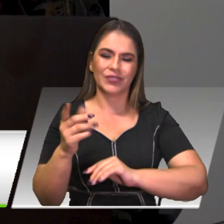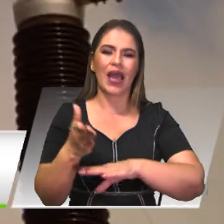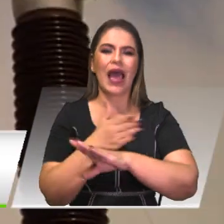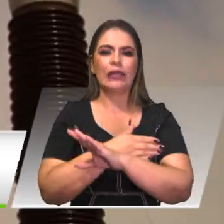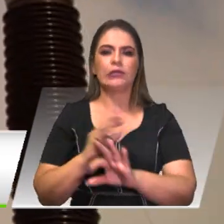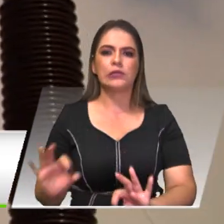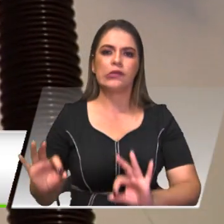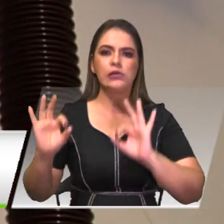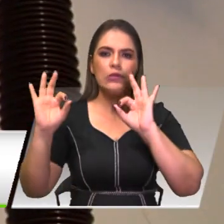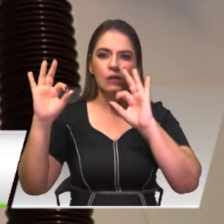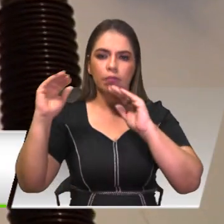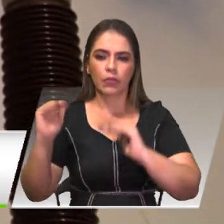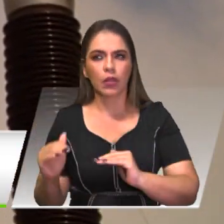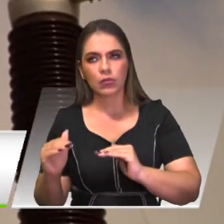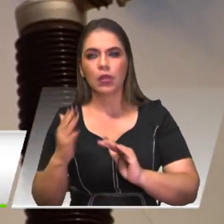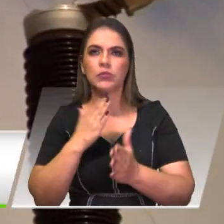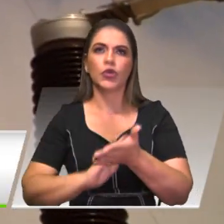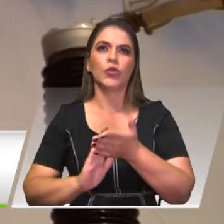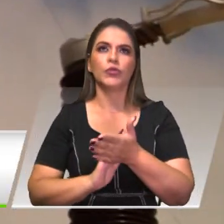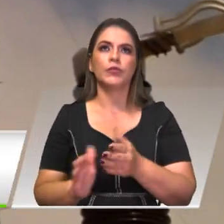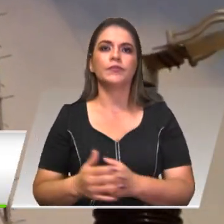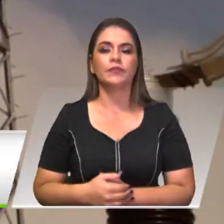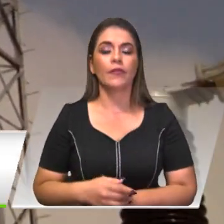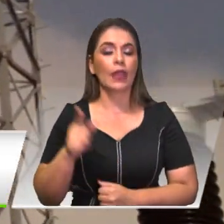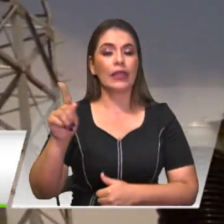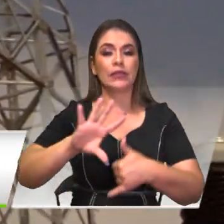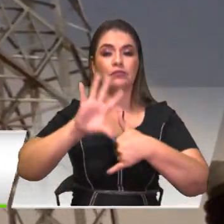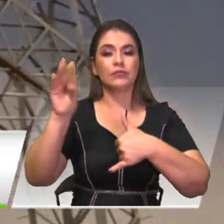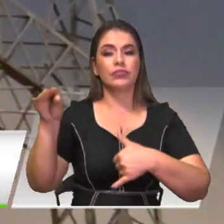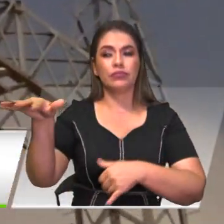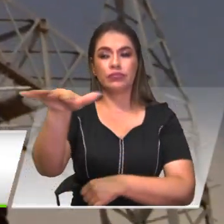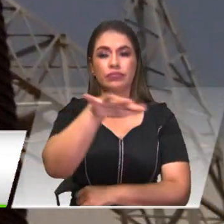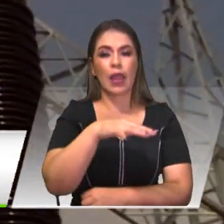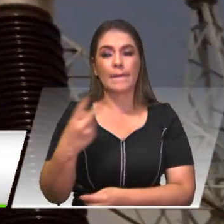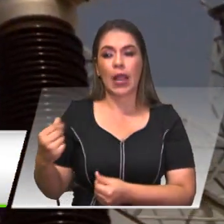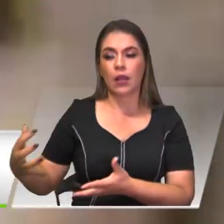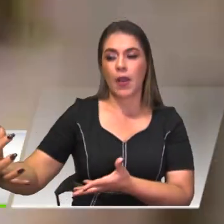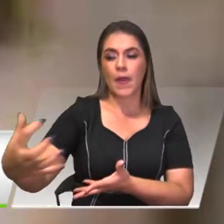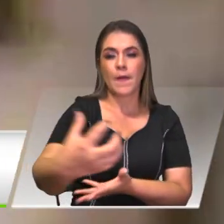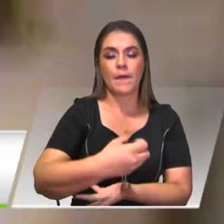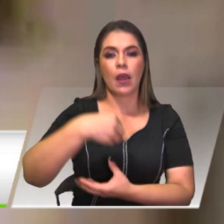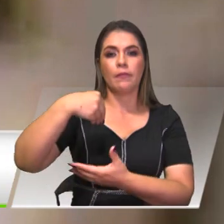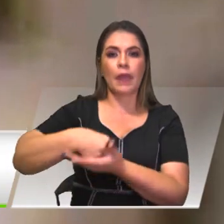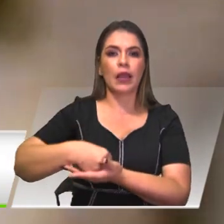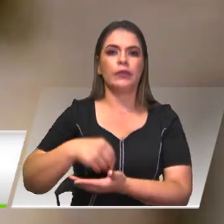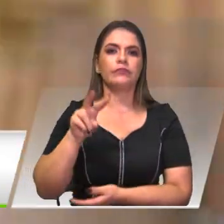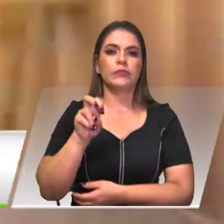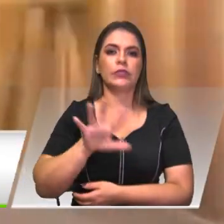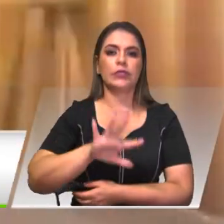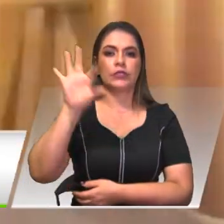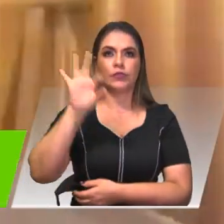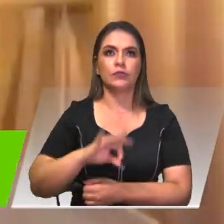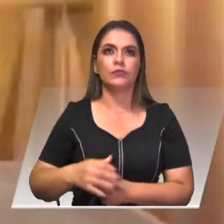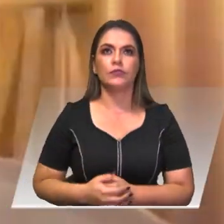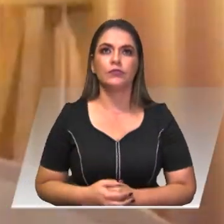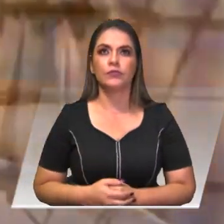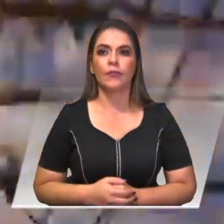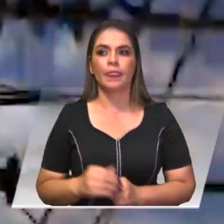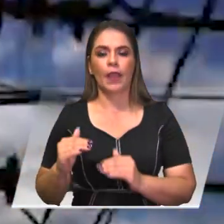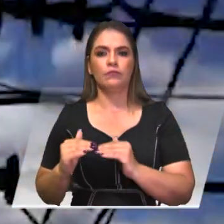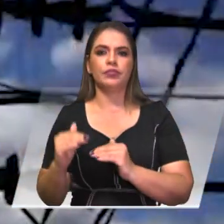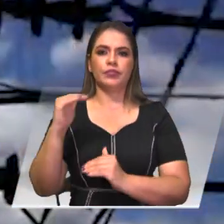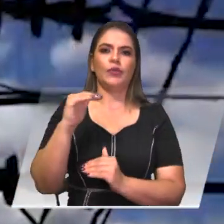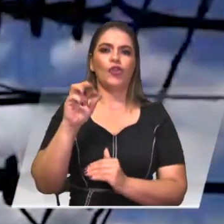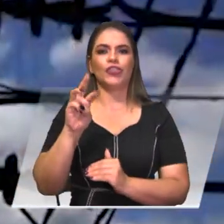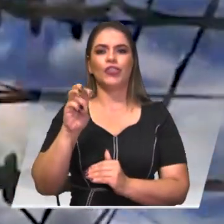servicio históricamente el recaudo en esta zona del país era el 75 por ciento desde que comenzó a fin ya esta cifra ascendió al